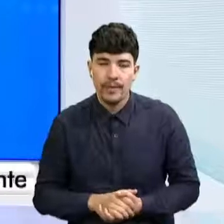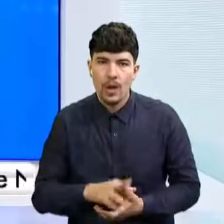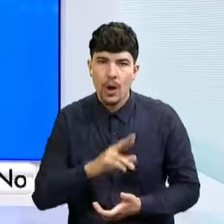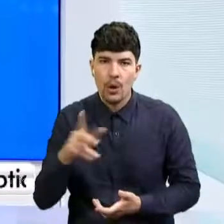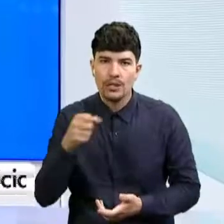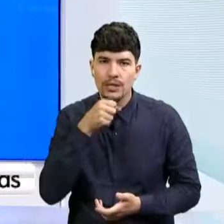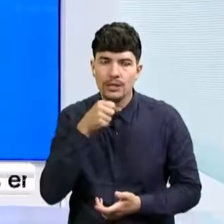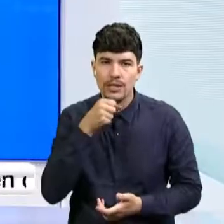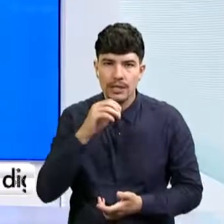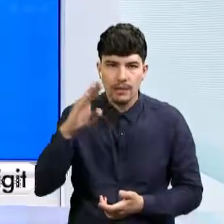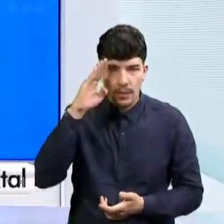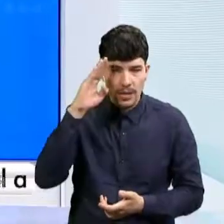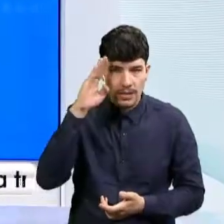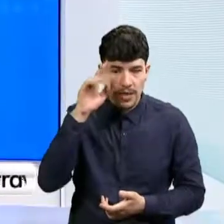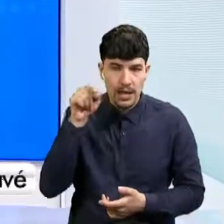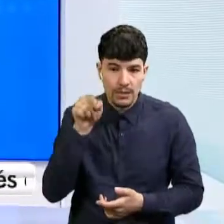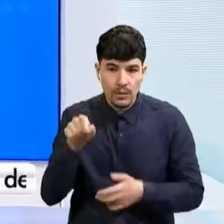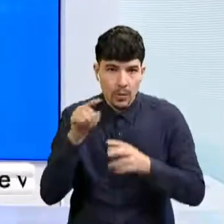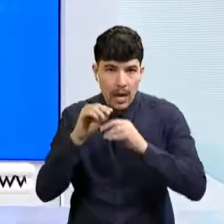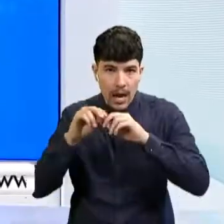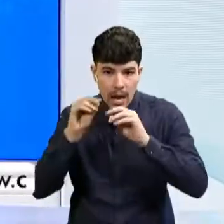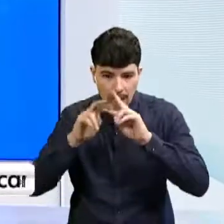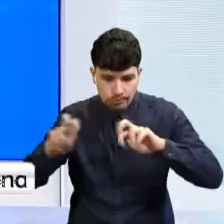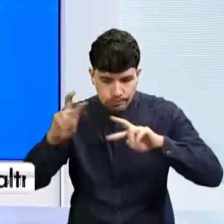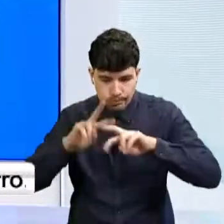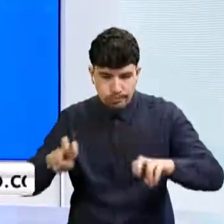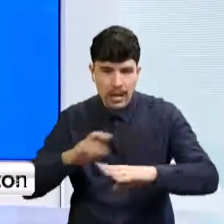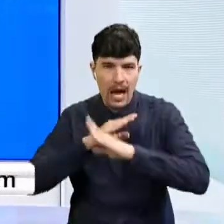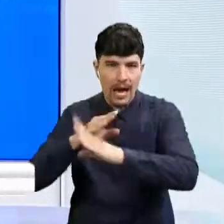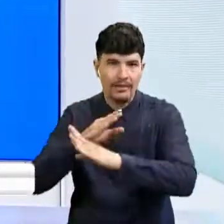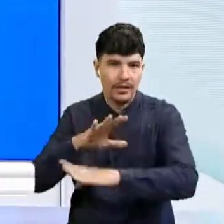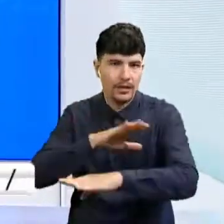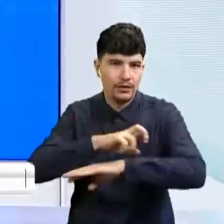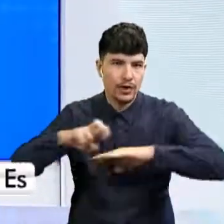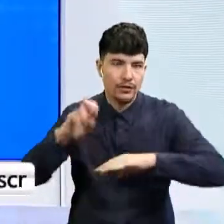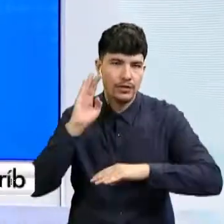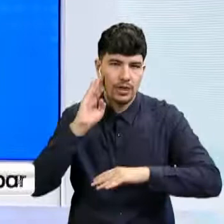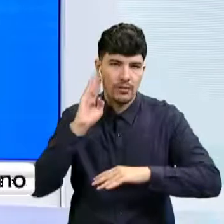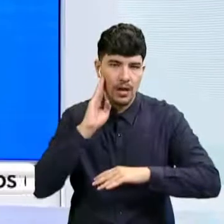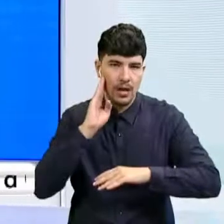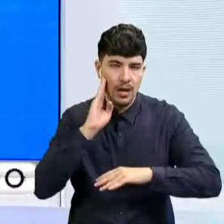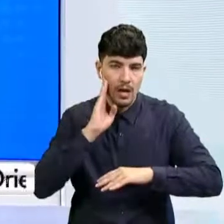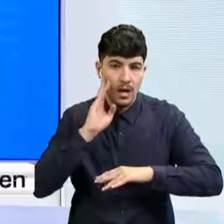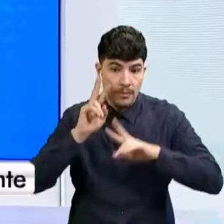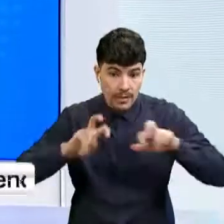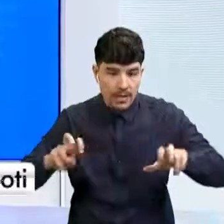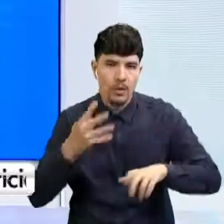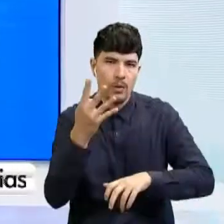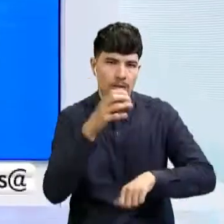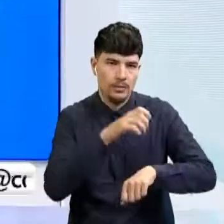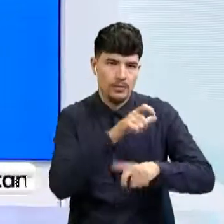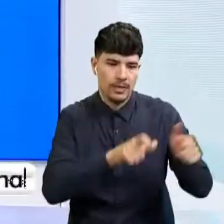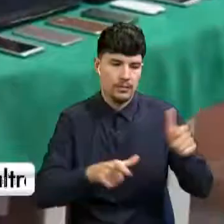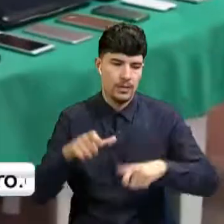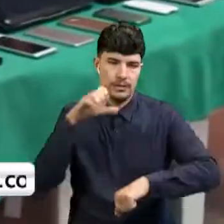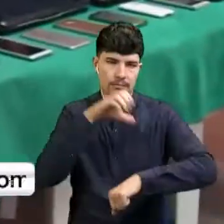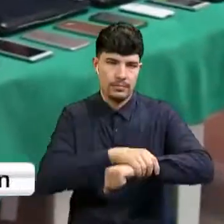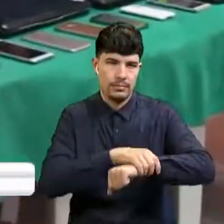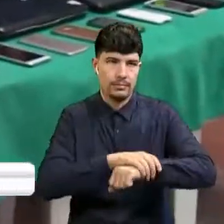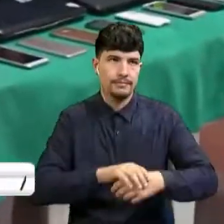la policía realizó en las últimas horas varios operativos contra el hurto de celulares en la ofensiva cuatro personas fueron detenidas